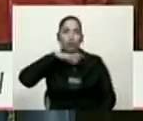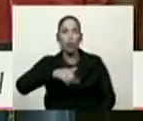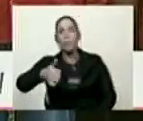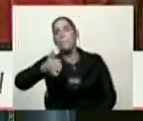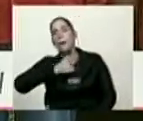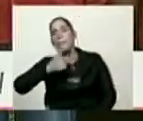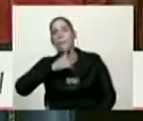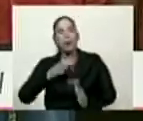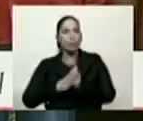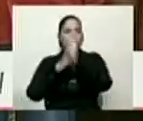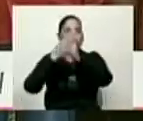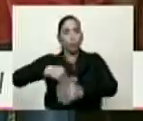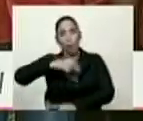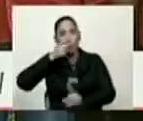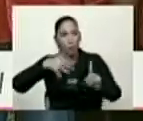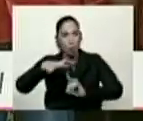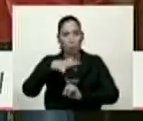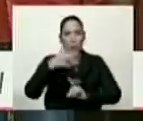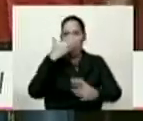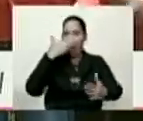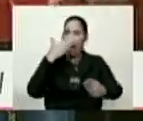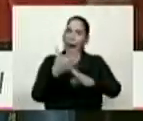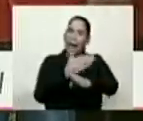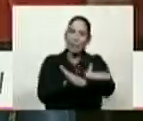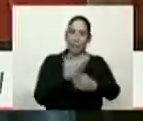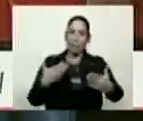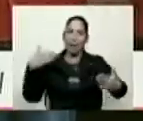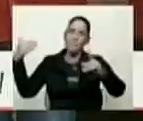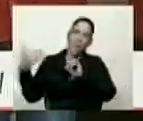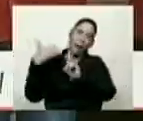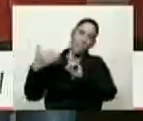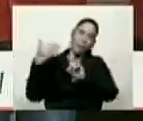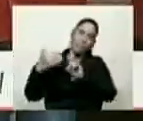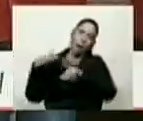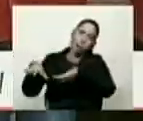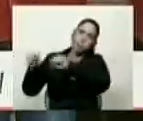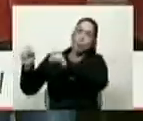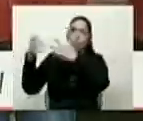resistencia heroica de nuestro pueblo ante los ataques del imperialismo norteamericano.